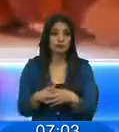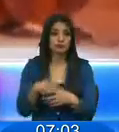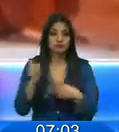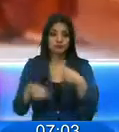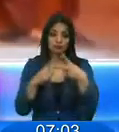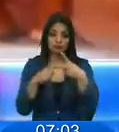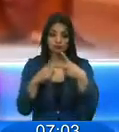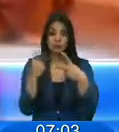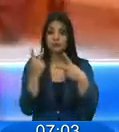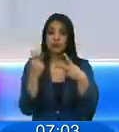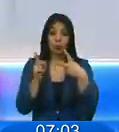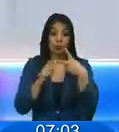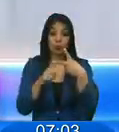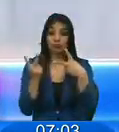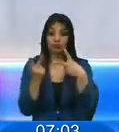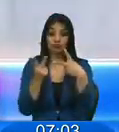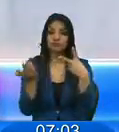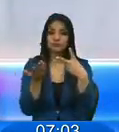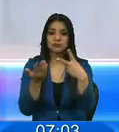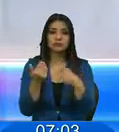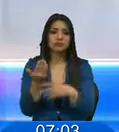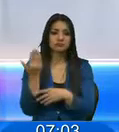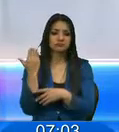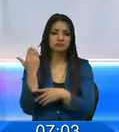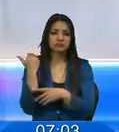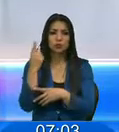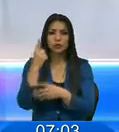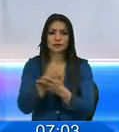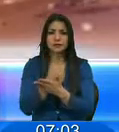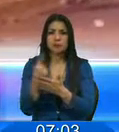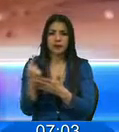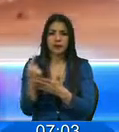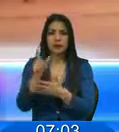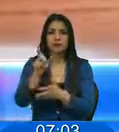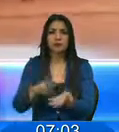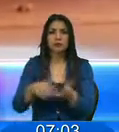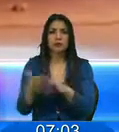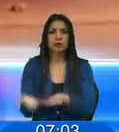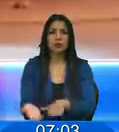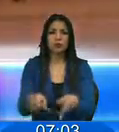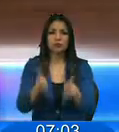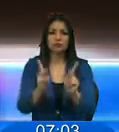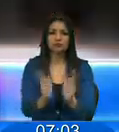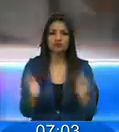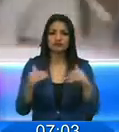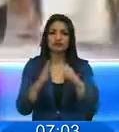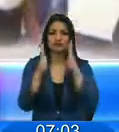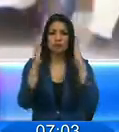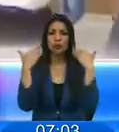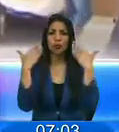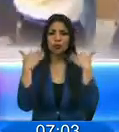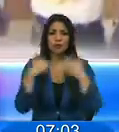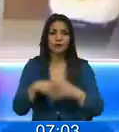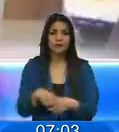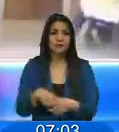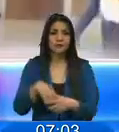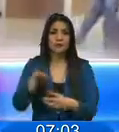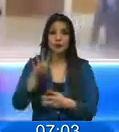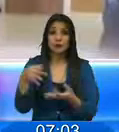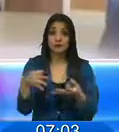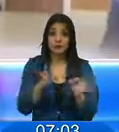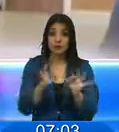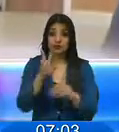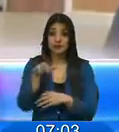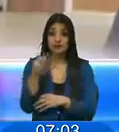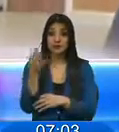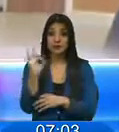el segundo asesinato ocurrió apenas hace una semana en la isla Trinitaria. El 4 de febrero de este año,